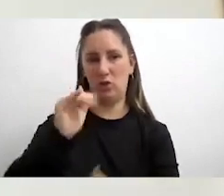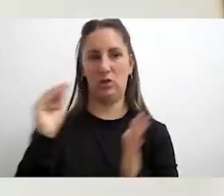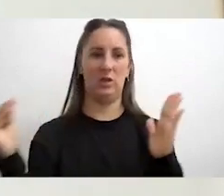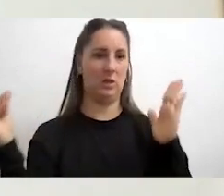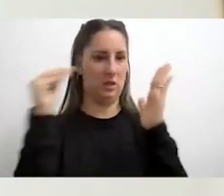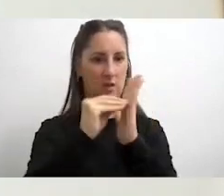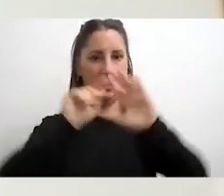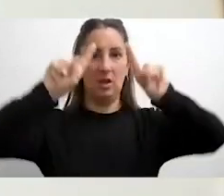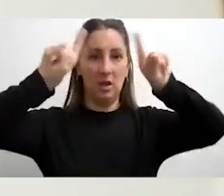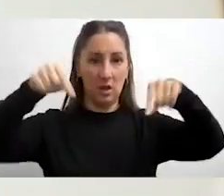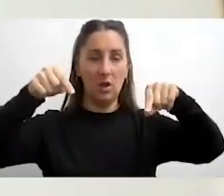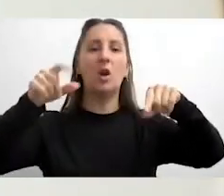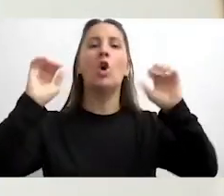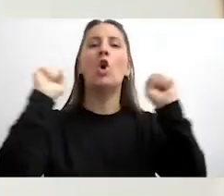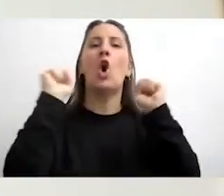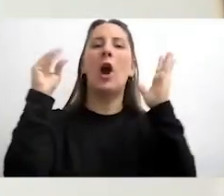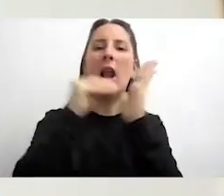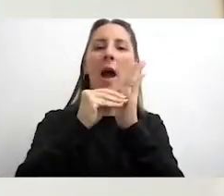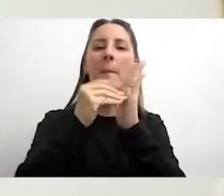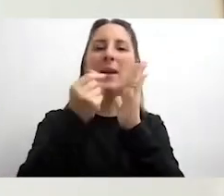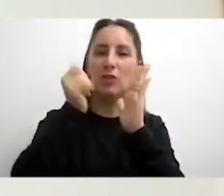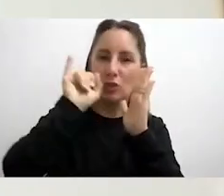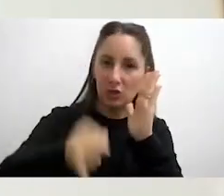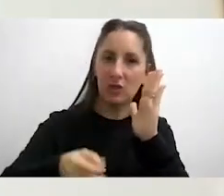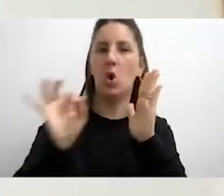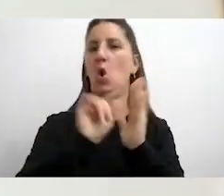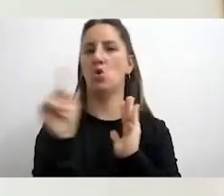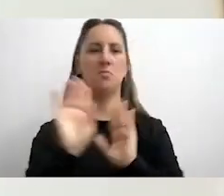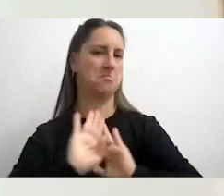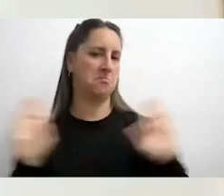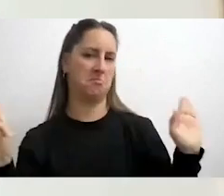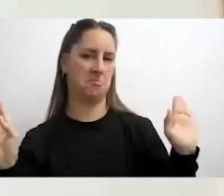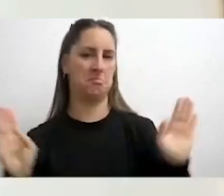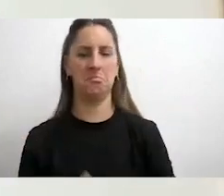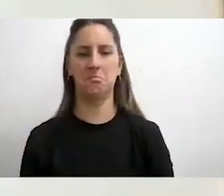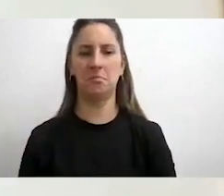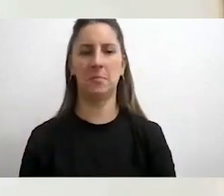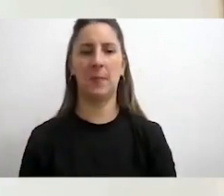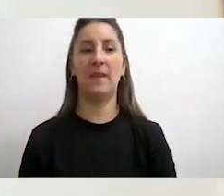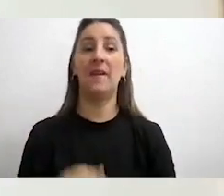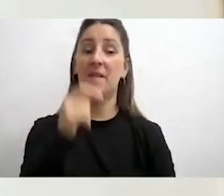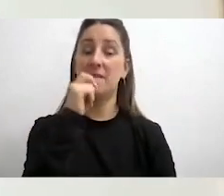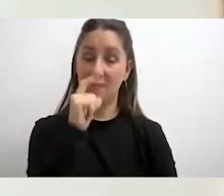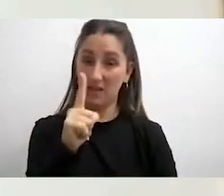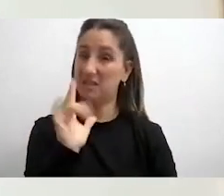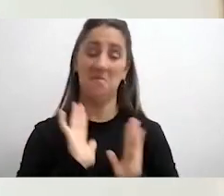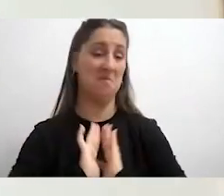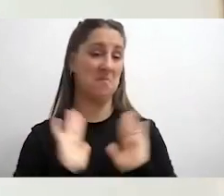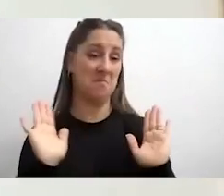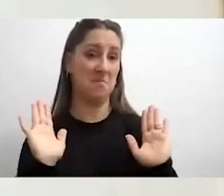paréntesis, ¿congela precio o no congela precio? Es básicamente eso. Es sencillo, pero bueno, a veces no lo